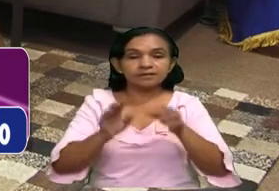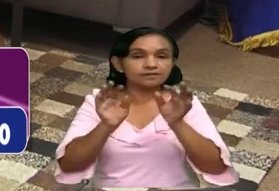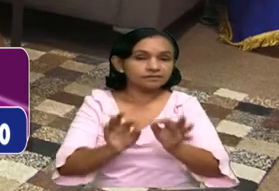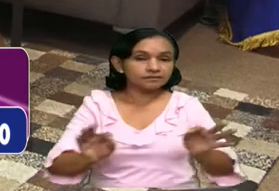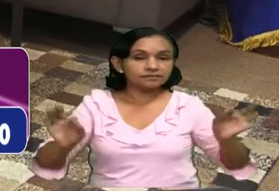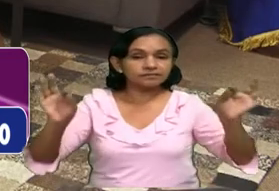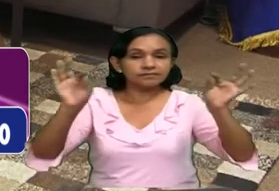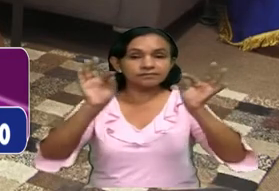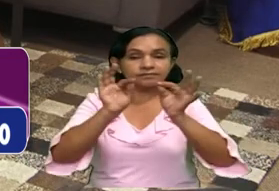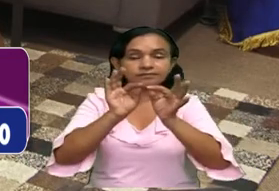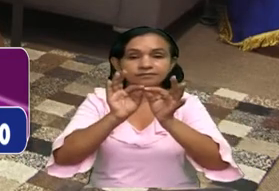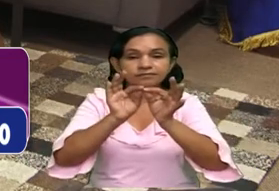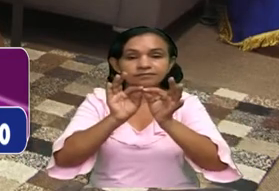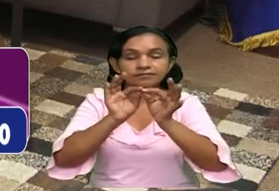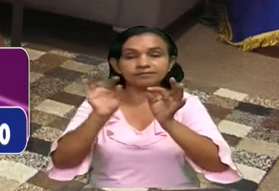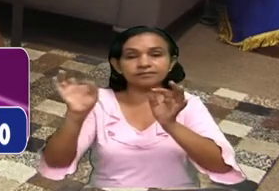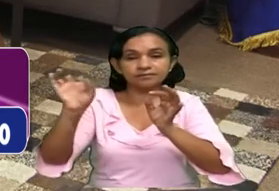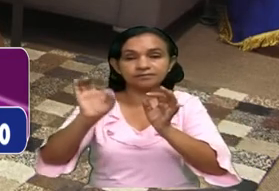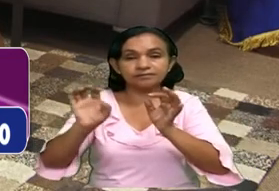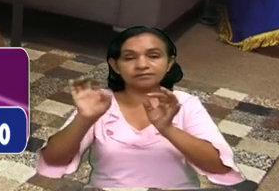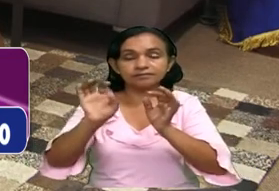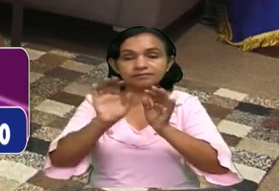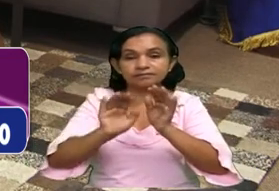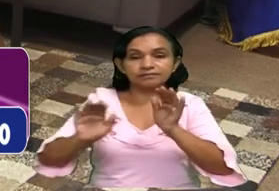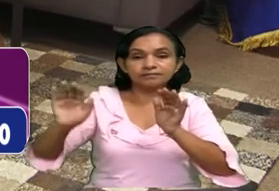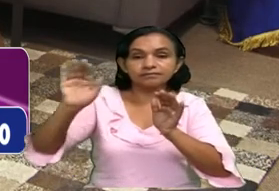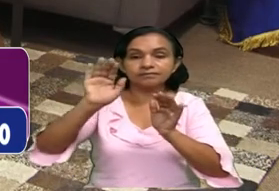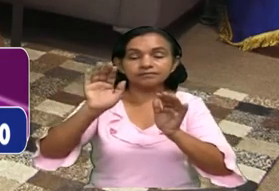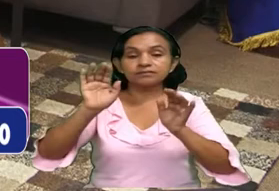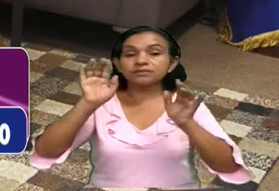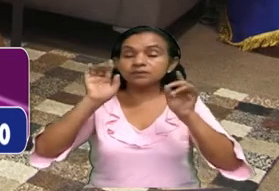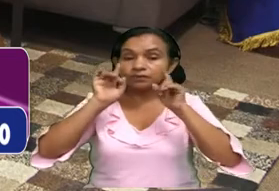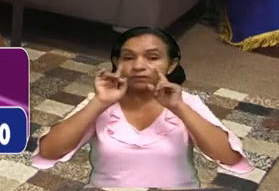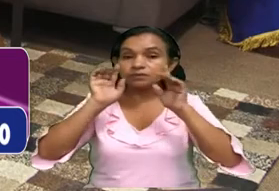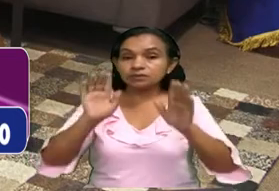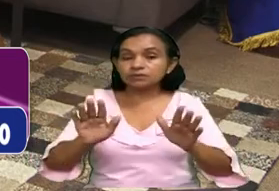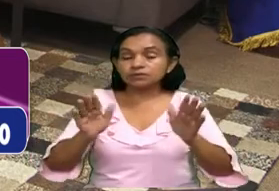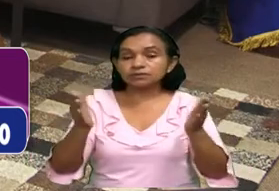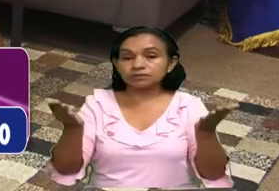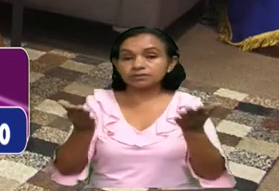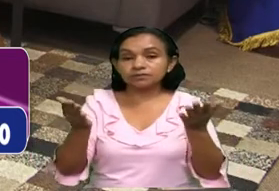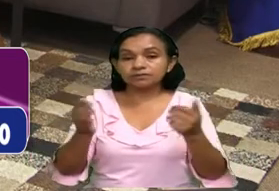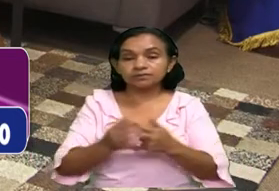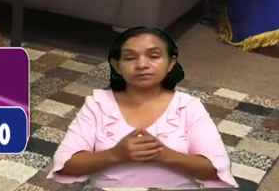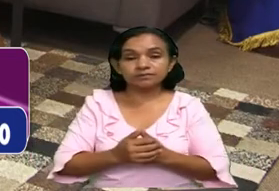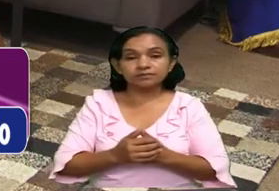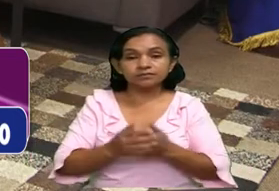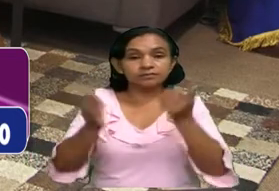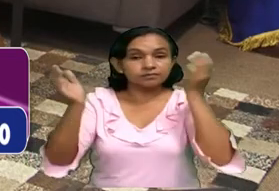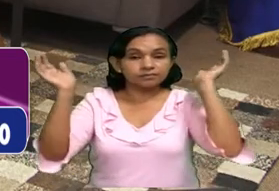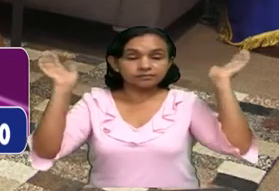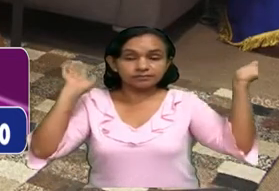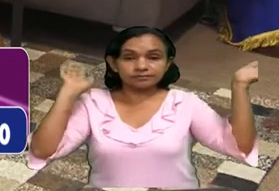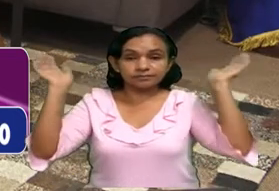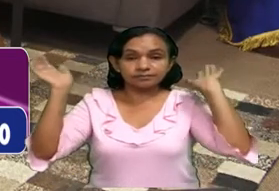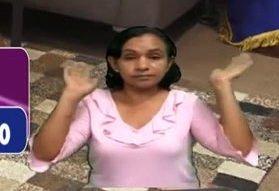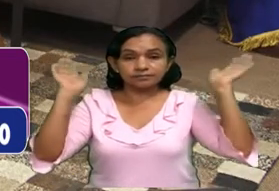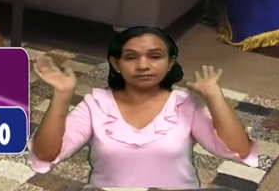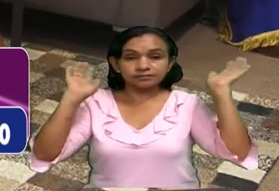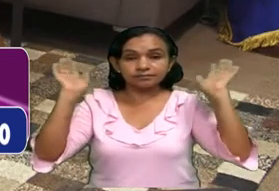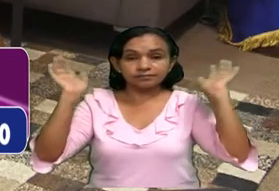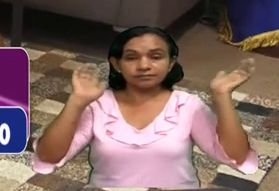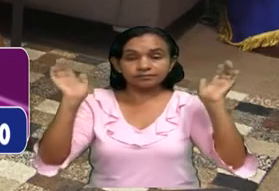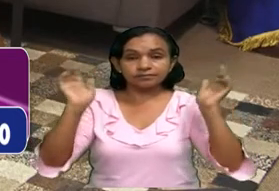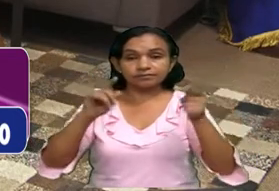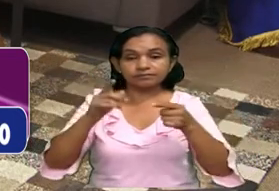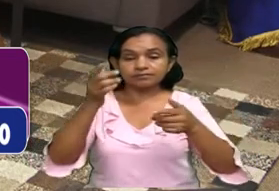principalmente los mercados como los europeos son los mercados más protegidos, ¿verdad? Okay. Son los mercados en donde llegamos a competir